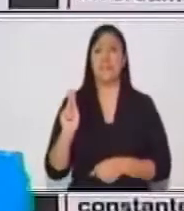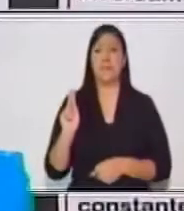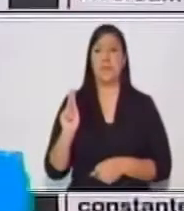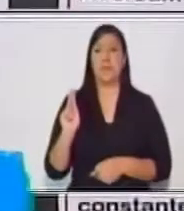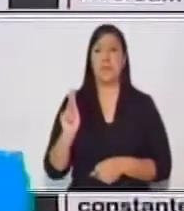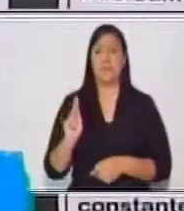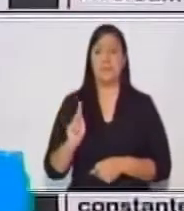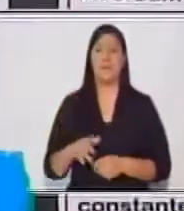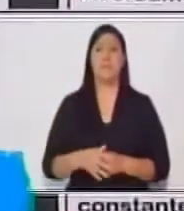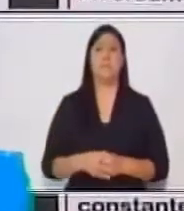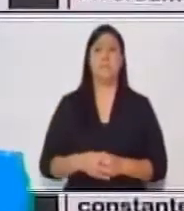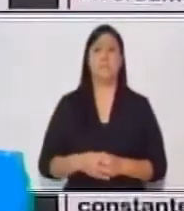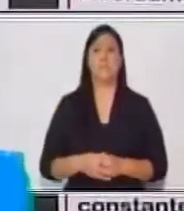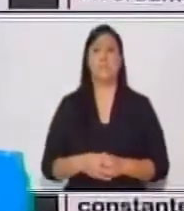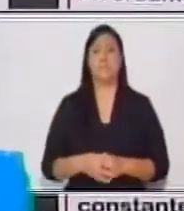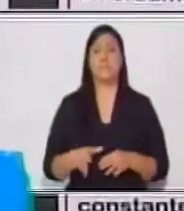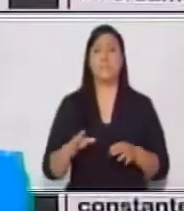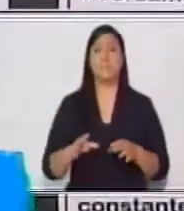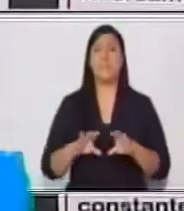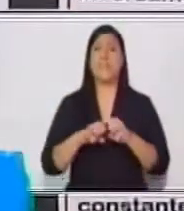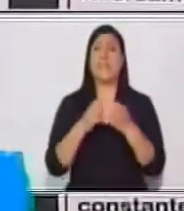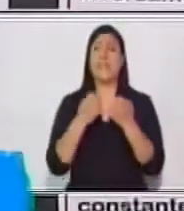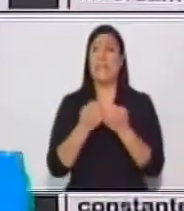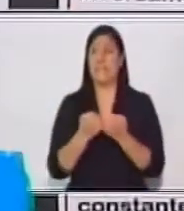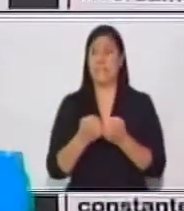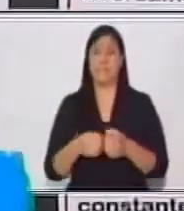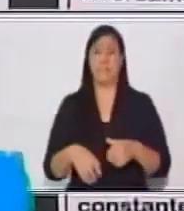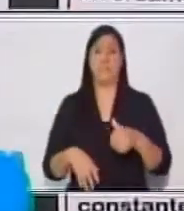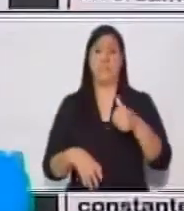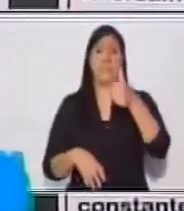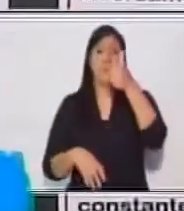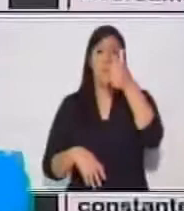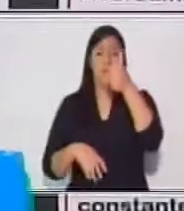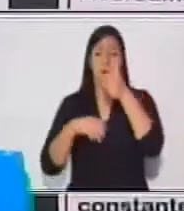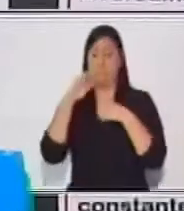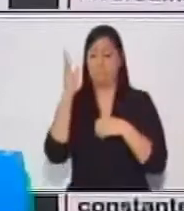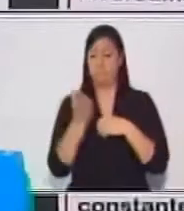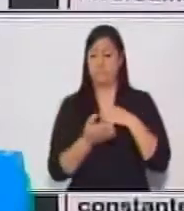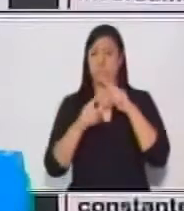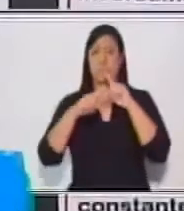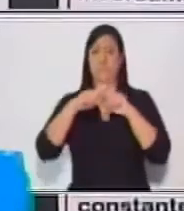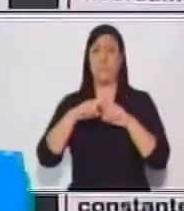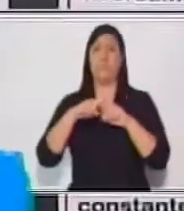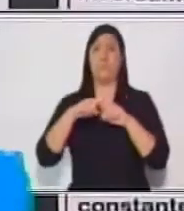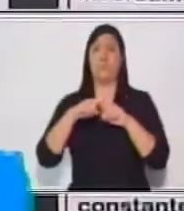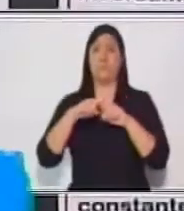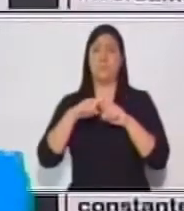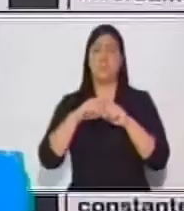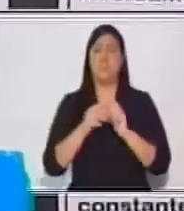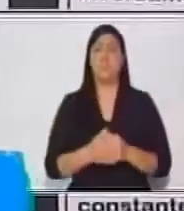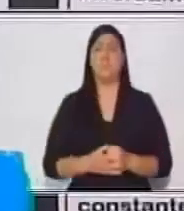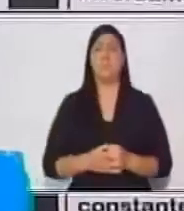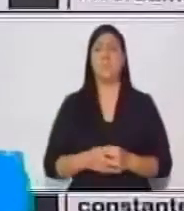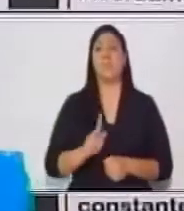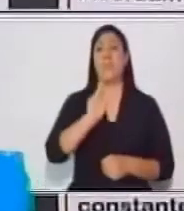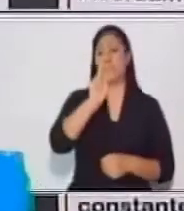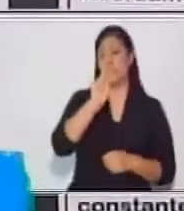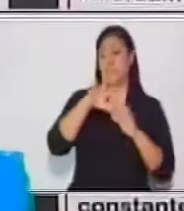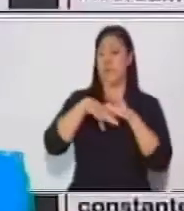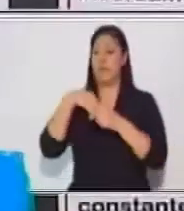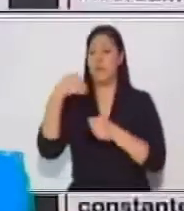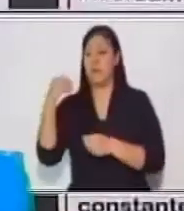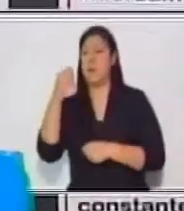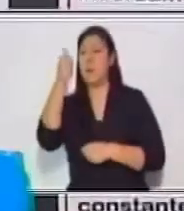de proporcionalidad dividido X es la ecuación de la proporcionalidad inversa. Y igual a